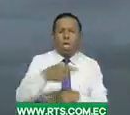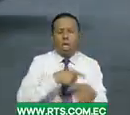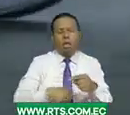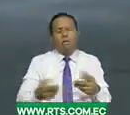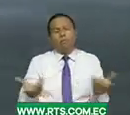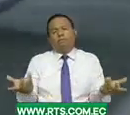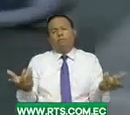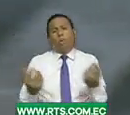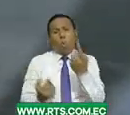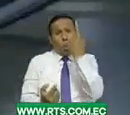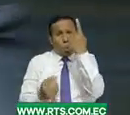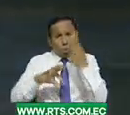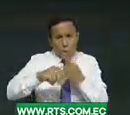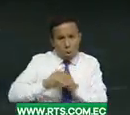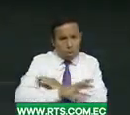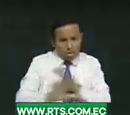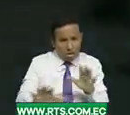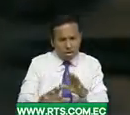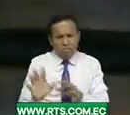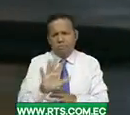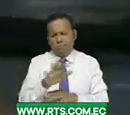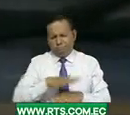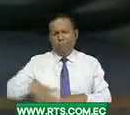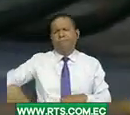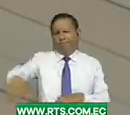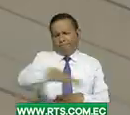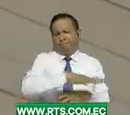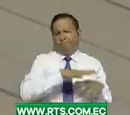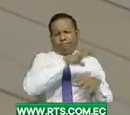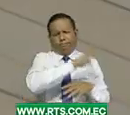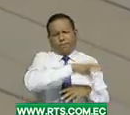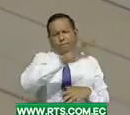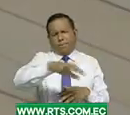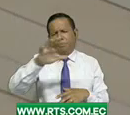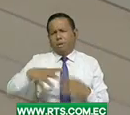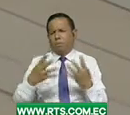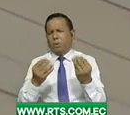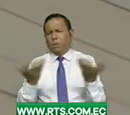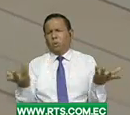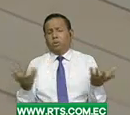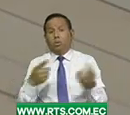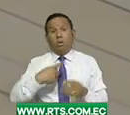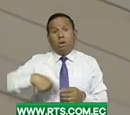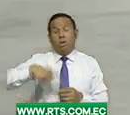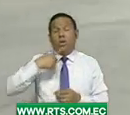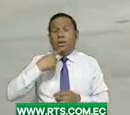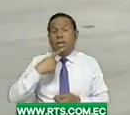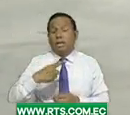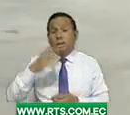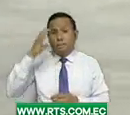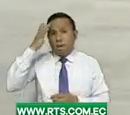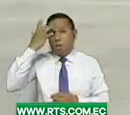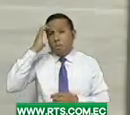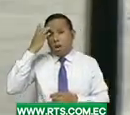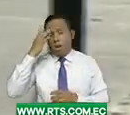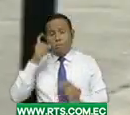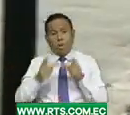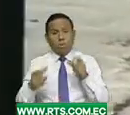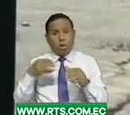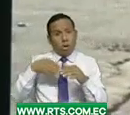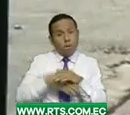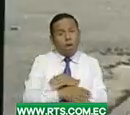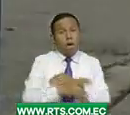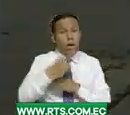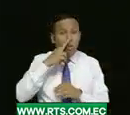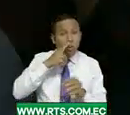hecho similar que se ha presentado por ese sector de la ciudad, donde están preocupados por sujetos que no solo visitan gasolineras o restaurantes. Una